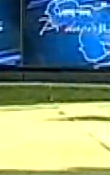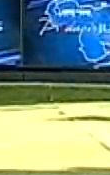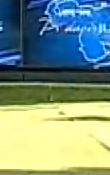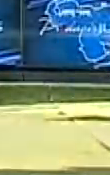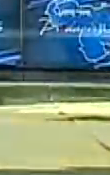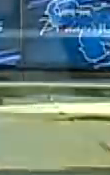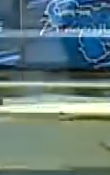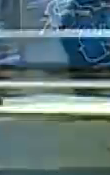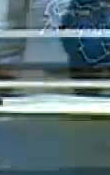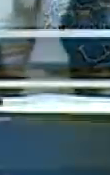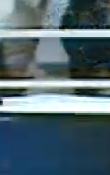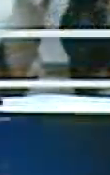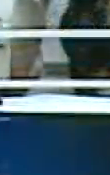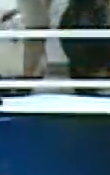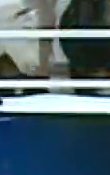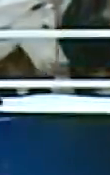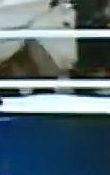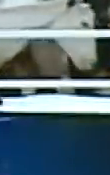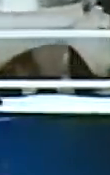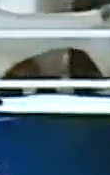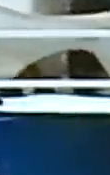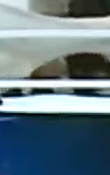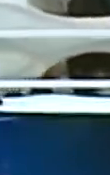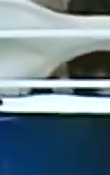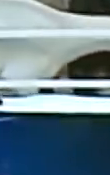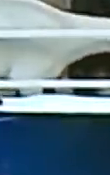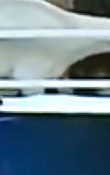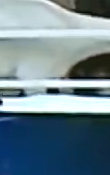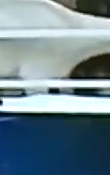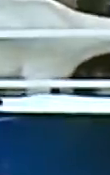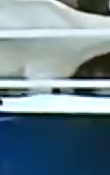cabresteros de Miranda, suenan recio, ¿eh, Escalona?